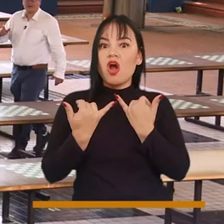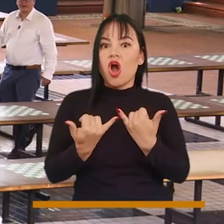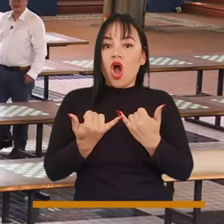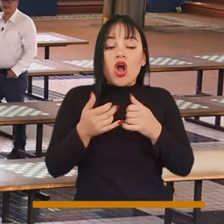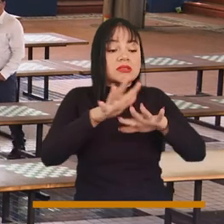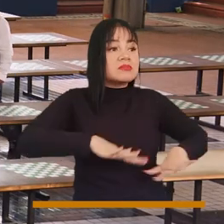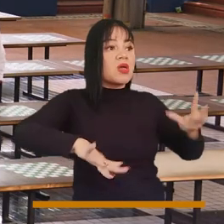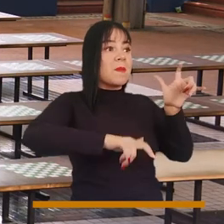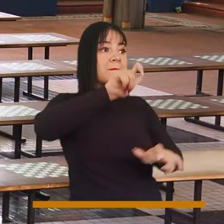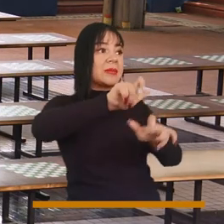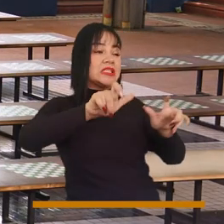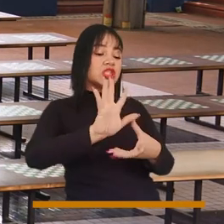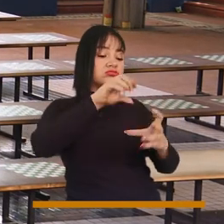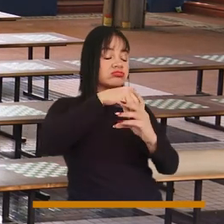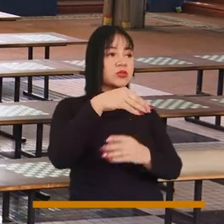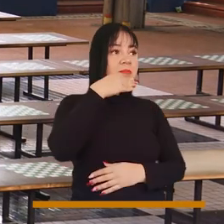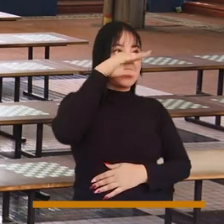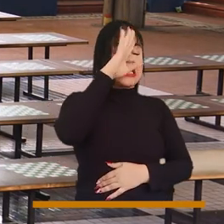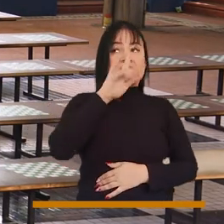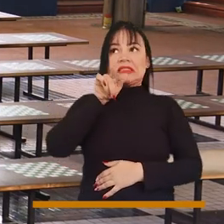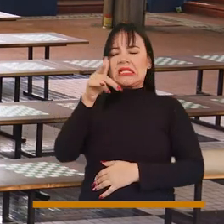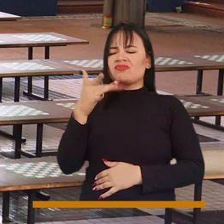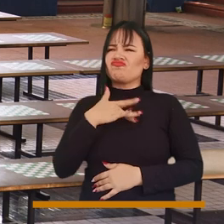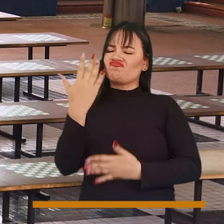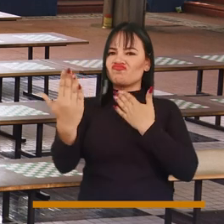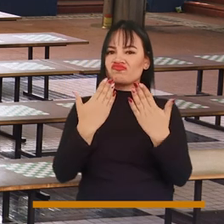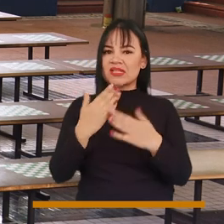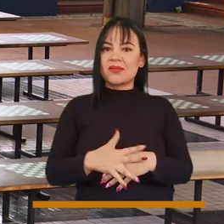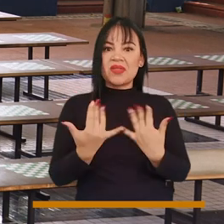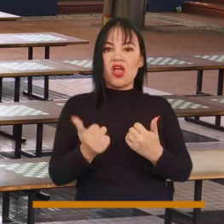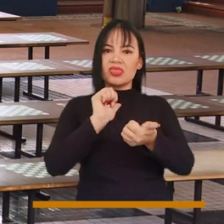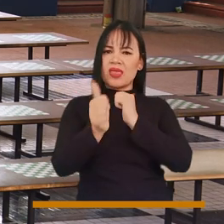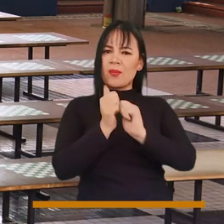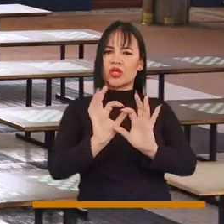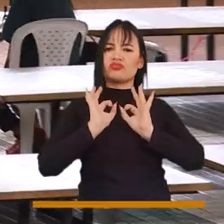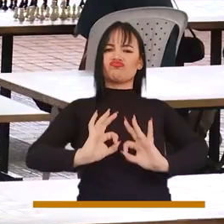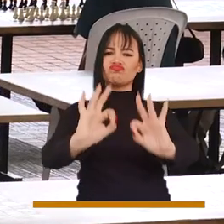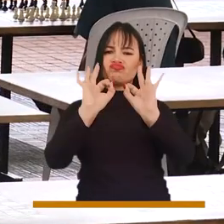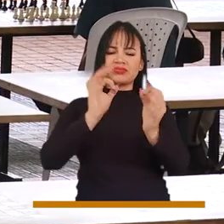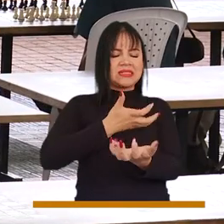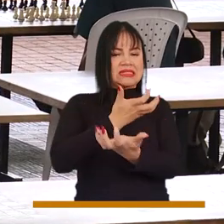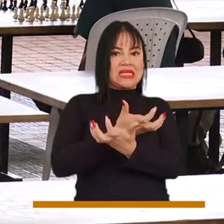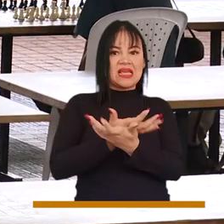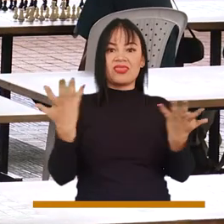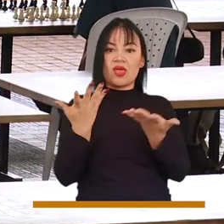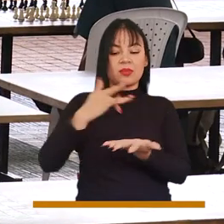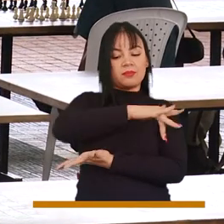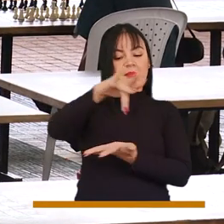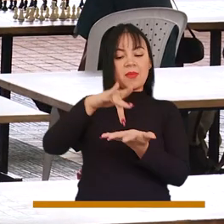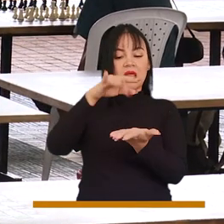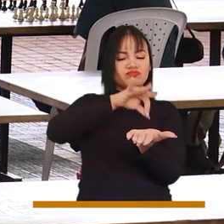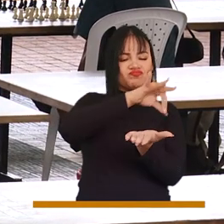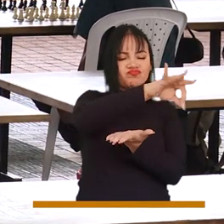Hoy en Medellín Confía les hablaremos del deporte ciencia en el Parque del Ajedrez, ícono de